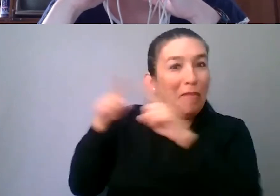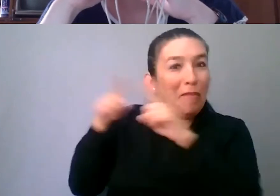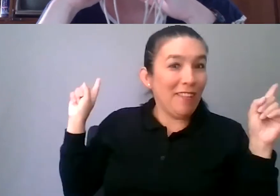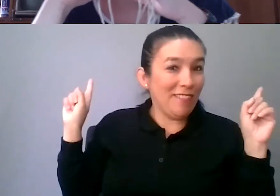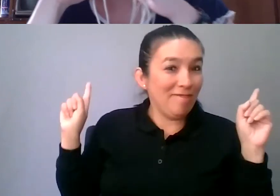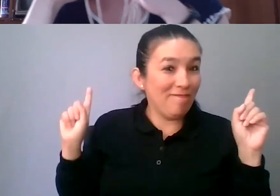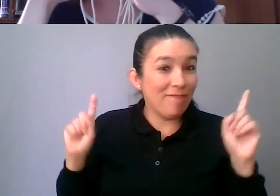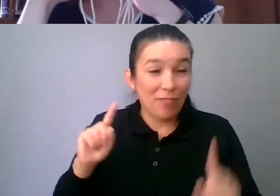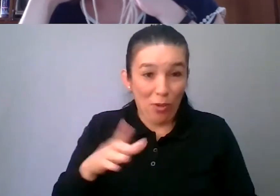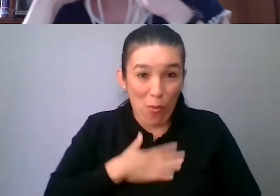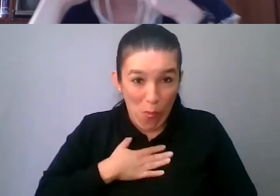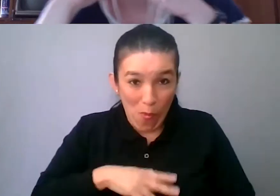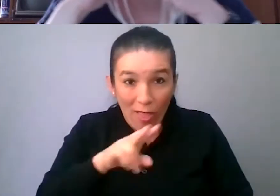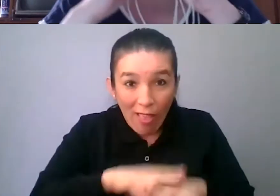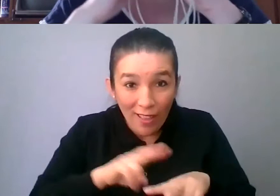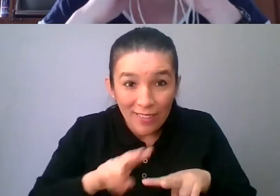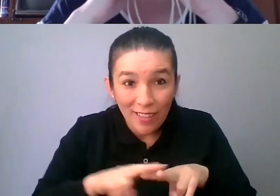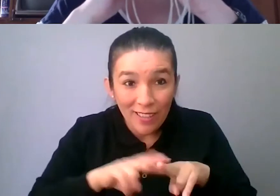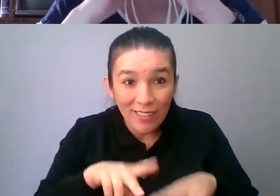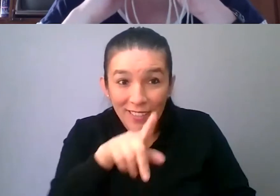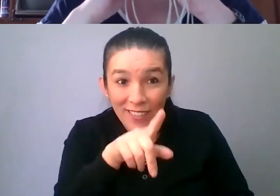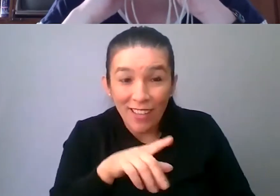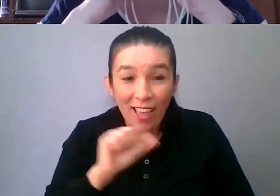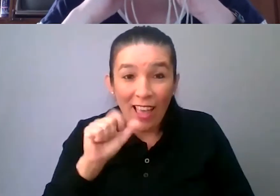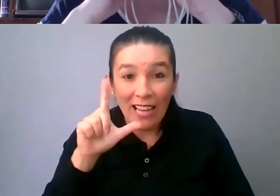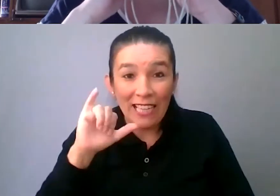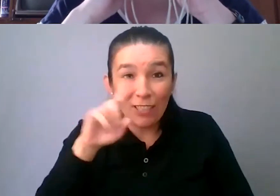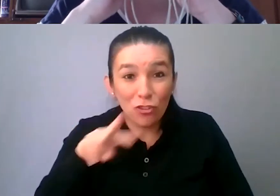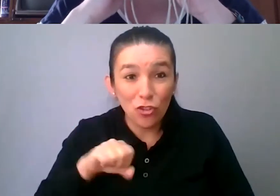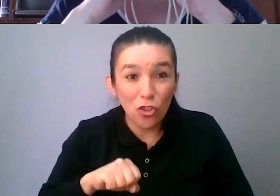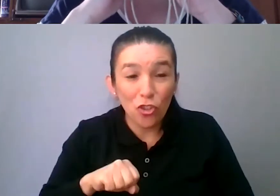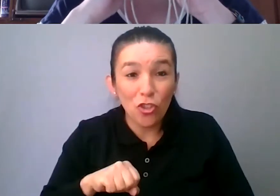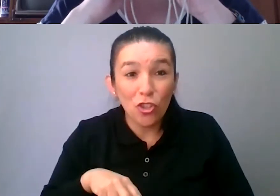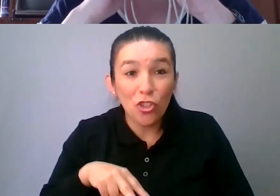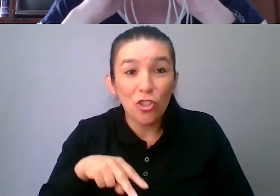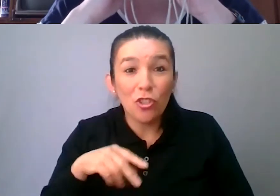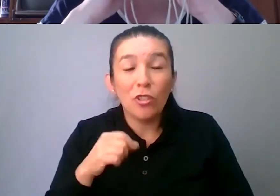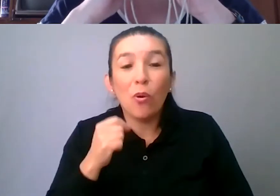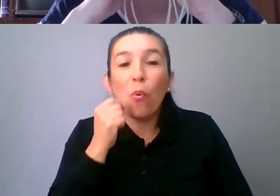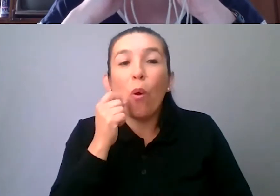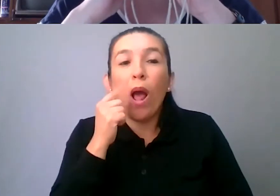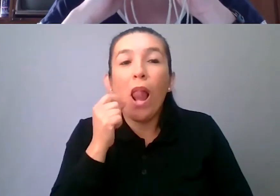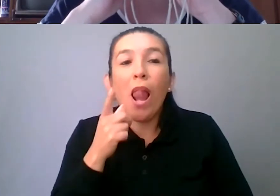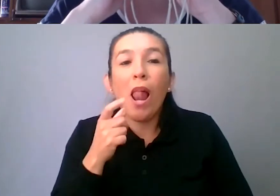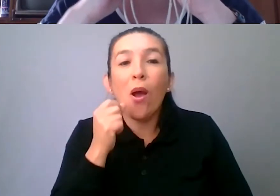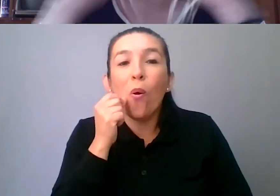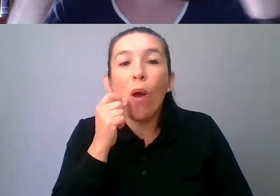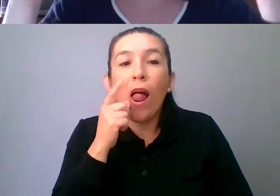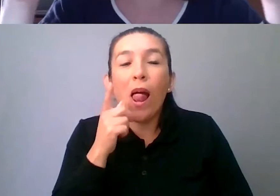¿La quieres hacer? ¿Quieres hacer esa figura, Ali? La La pata Carolina de te la gallo, enseña, ¿sí? ¿cuál es La difícil? ¿Cuál